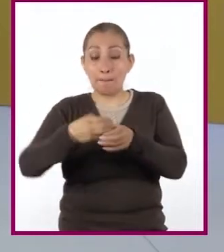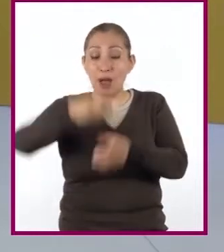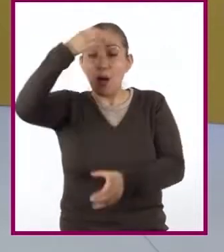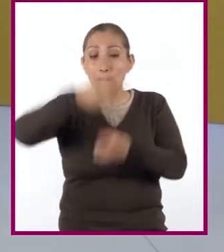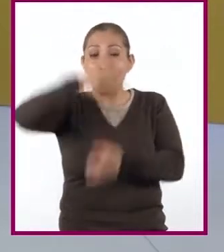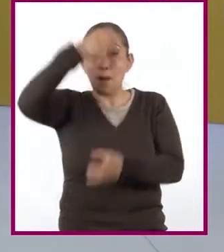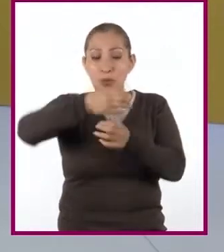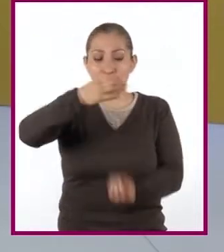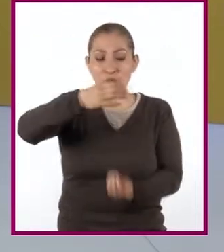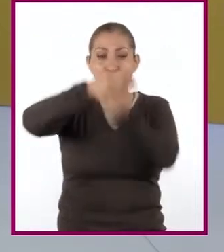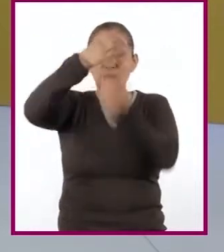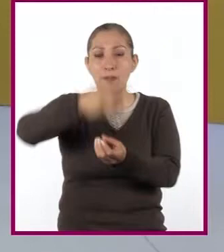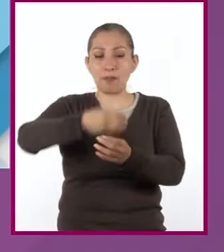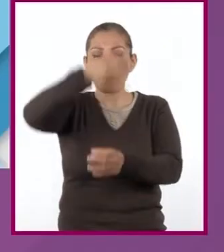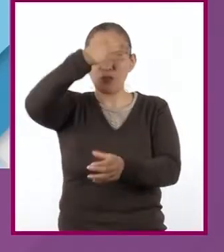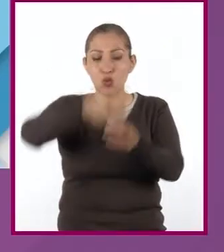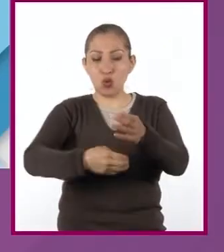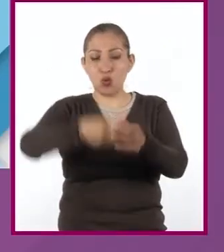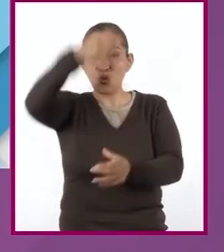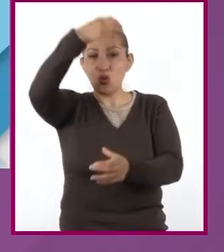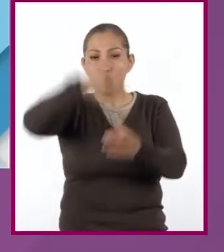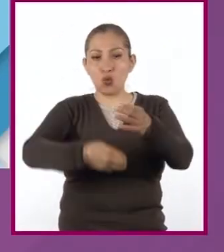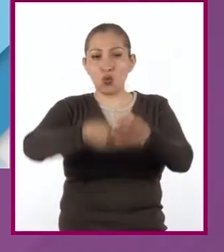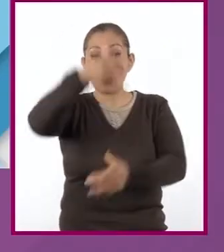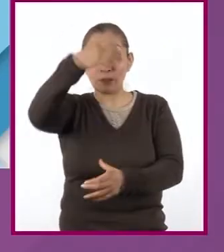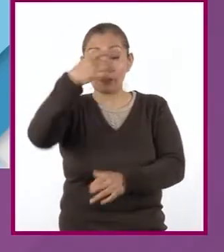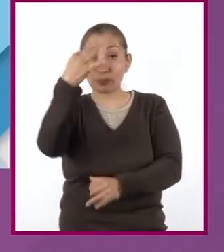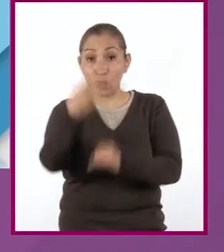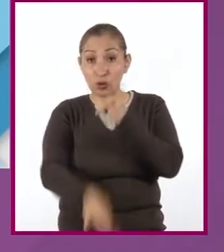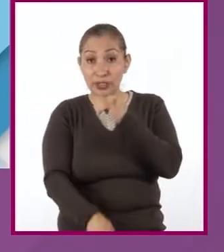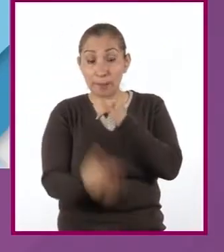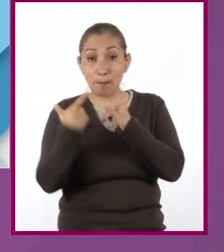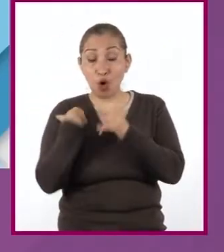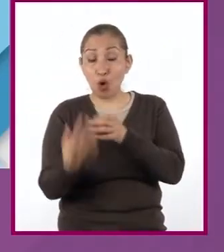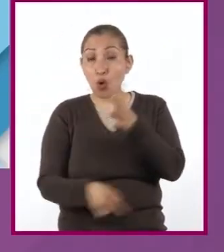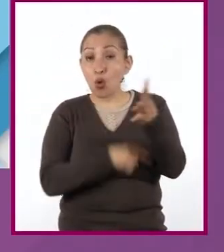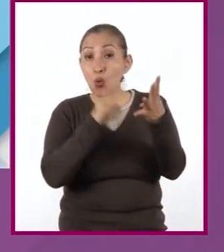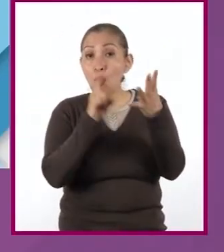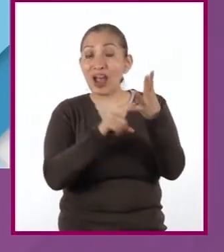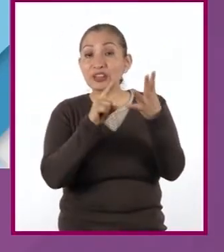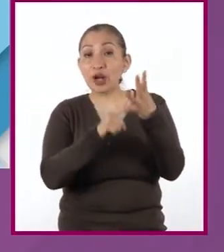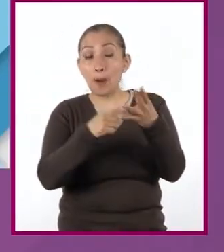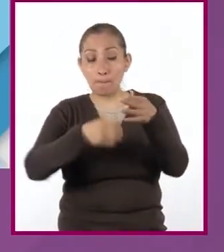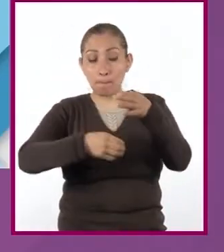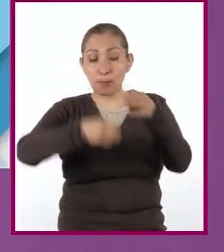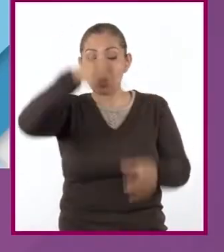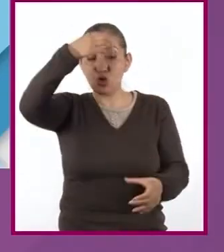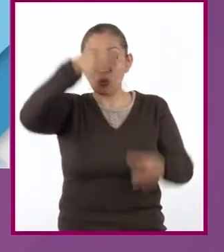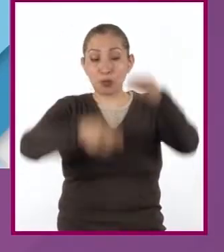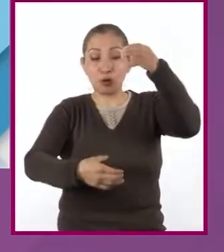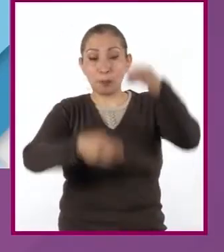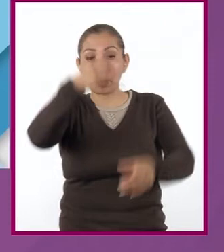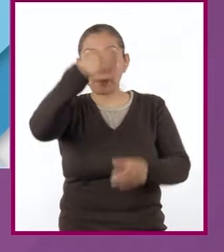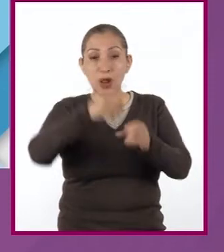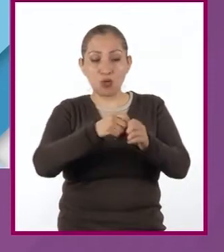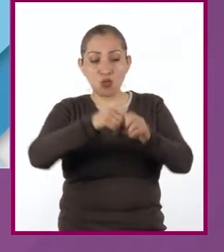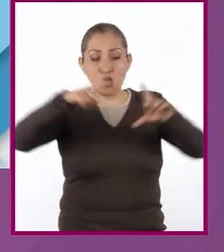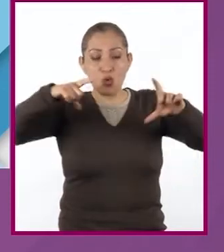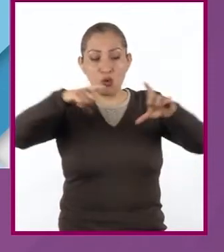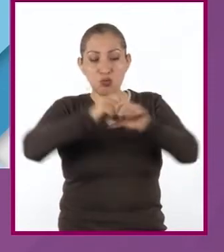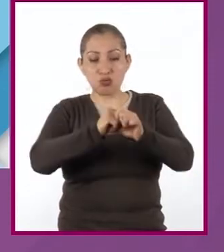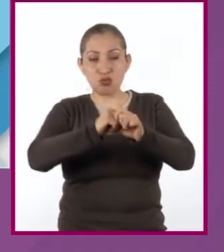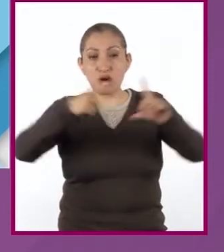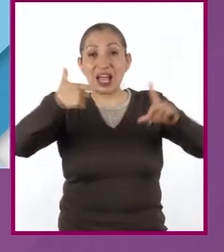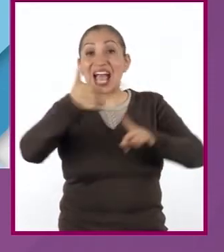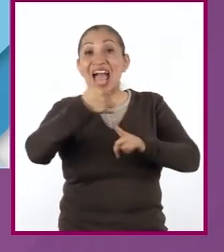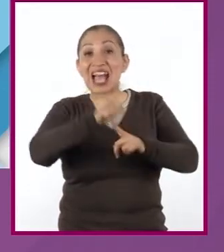es empujado hacia abajo. Por último, en el paso 4, el pistón sube, pero se abre una válvula para que salgan